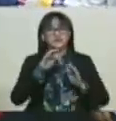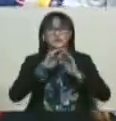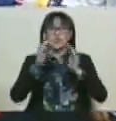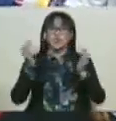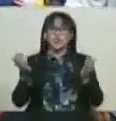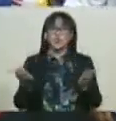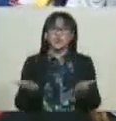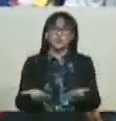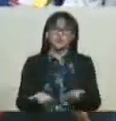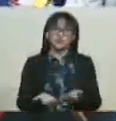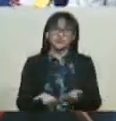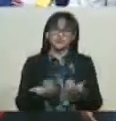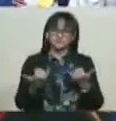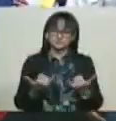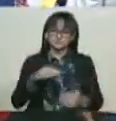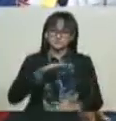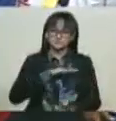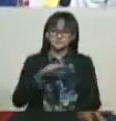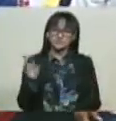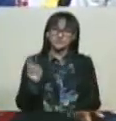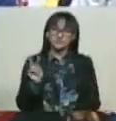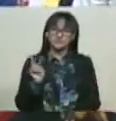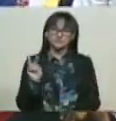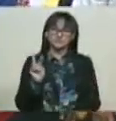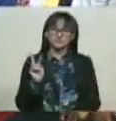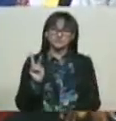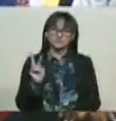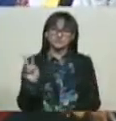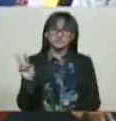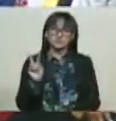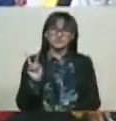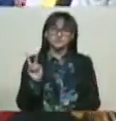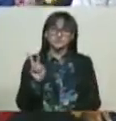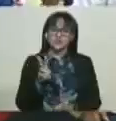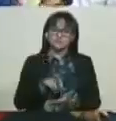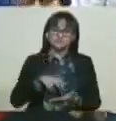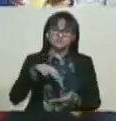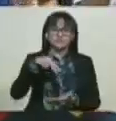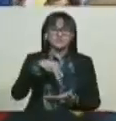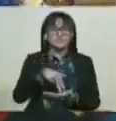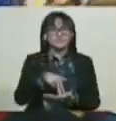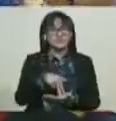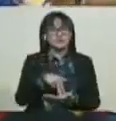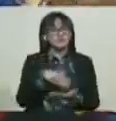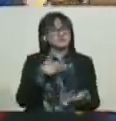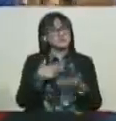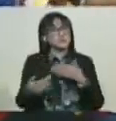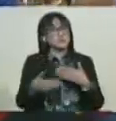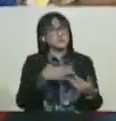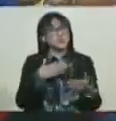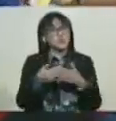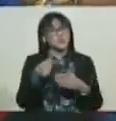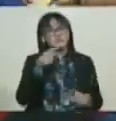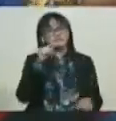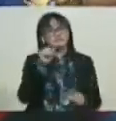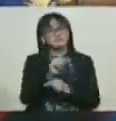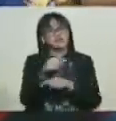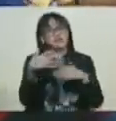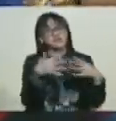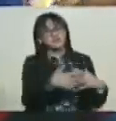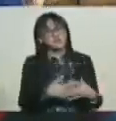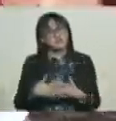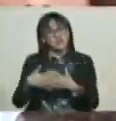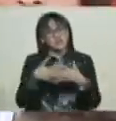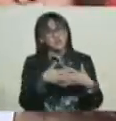aquí está venezuela venezuela está de pie y no le importa lo que diga el imperialismo